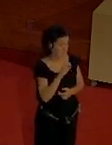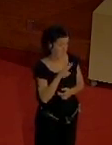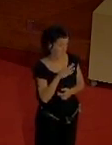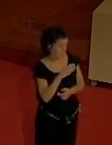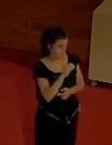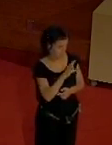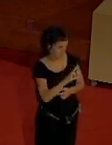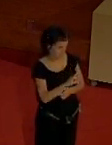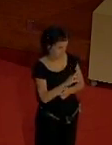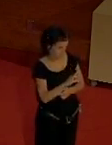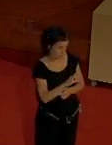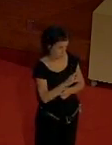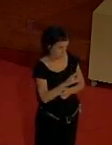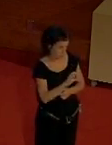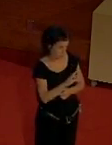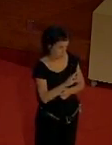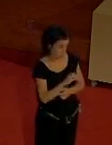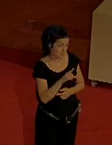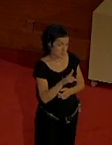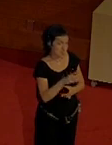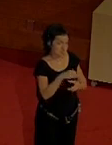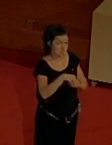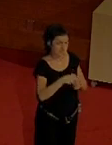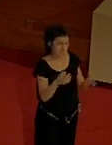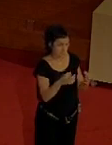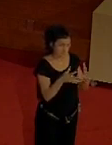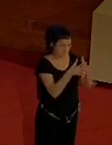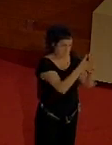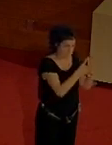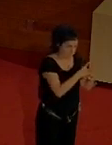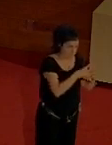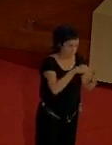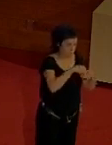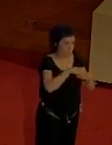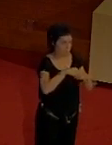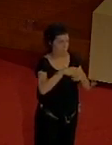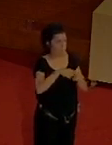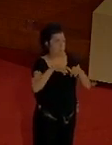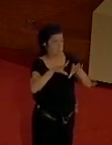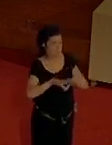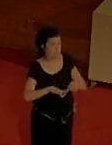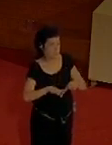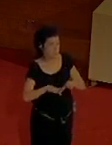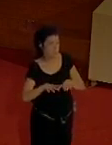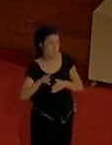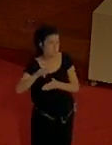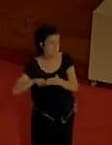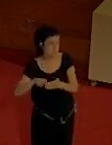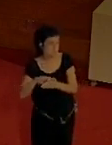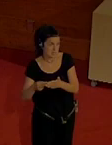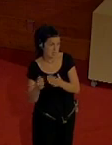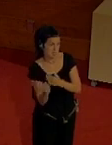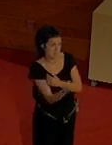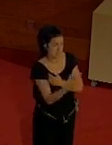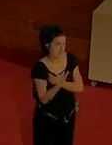acrónimo que Recoge a Estados Unidos que Recoge a Australia Y recoge a Reino Unido una alianza